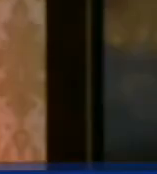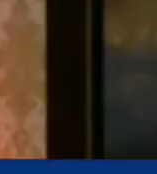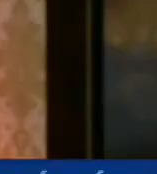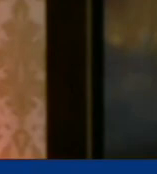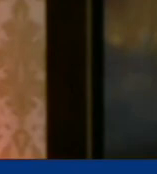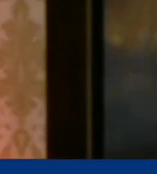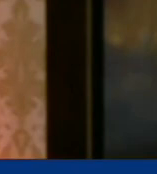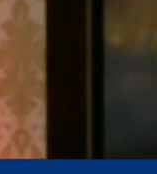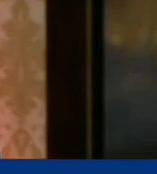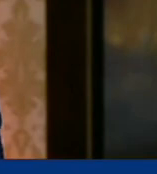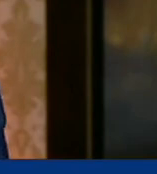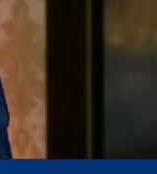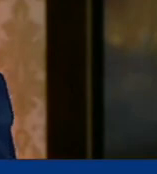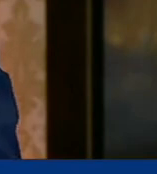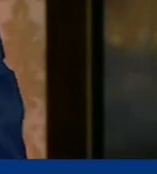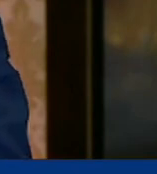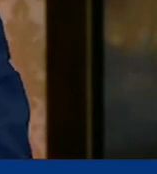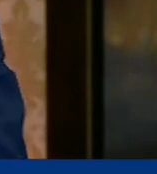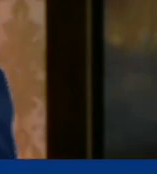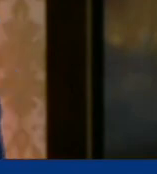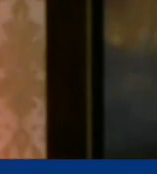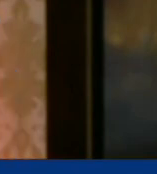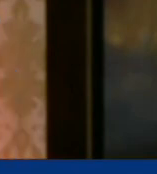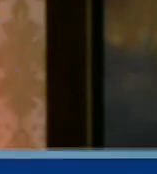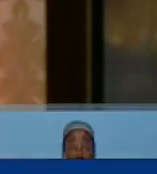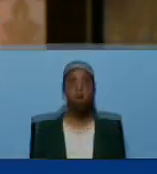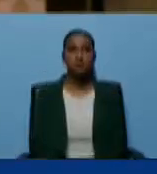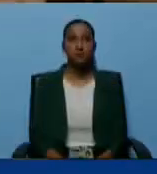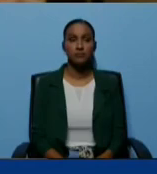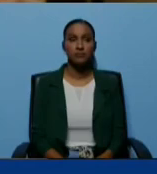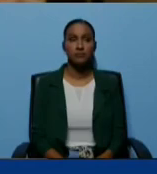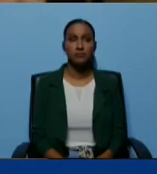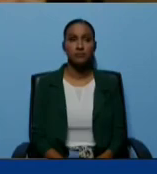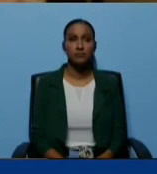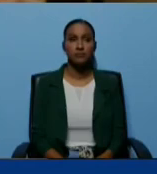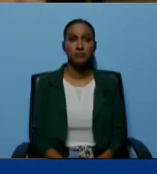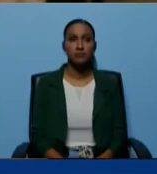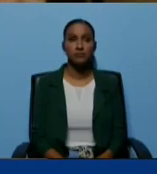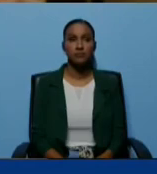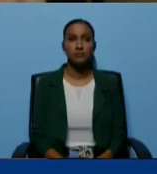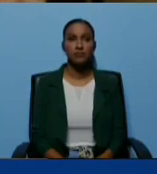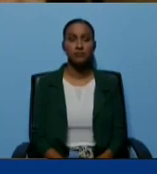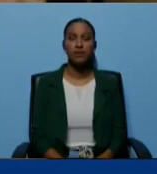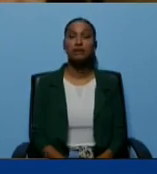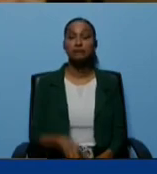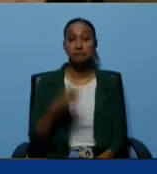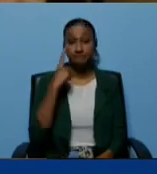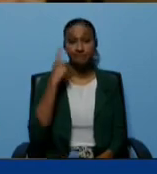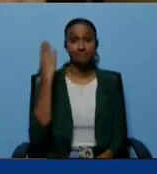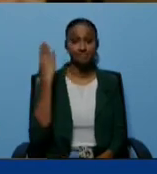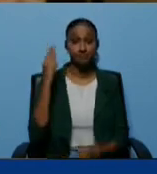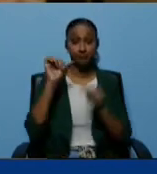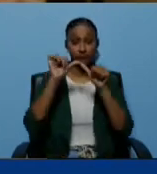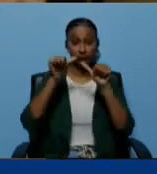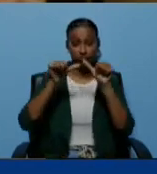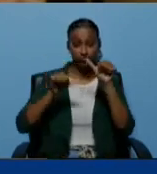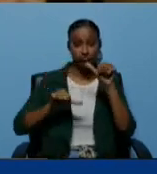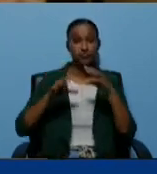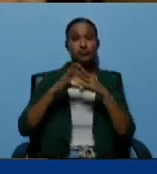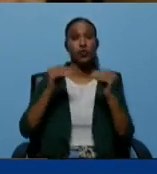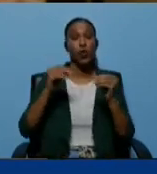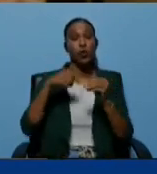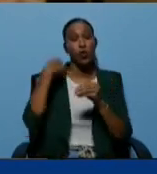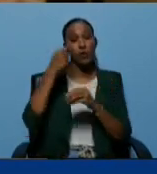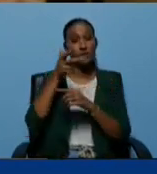apenas en menos de 5 minutos estamos viendo lo que consideramos pudiera ser lo más simbólico de